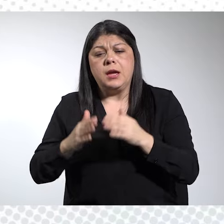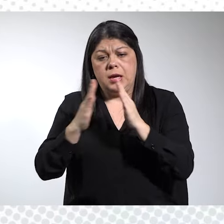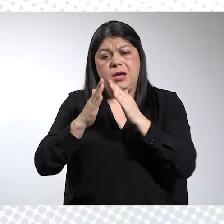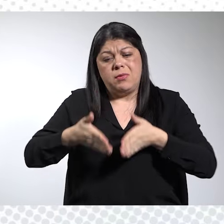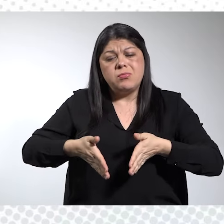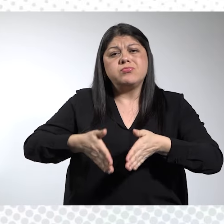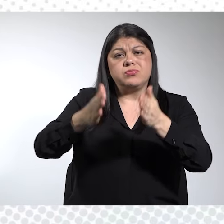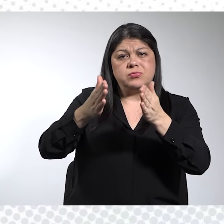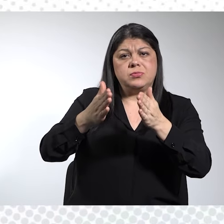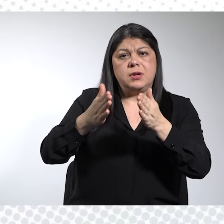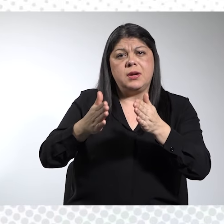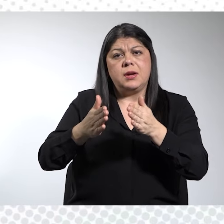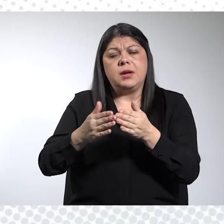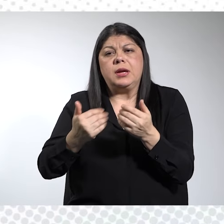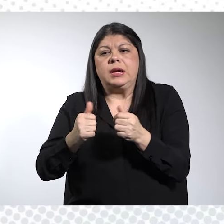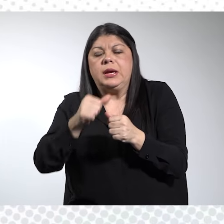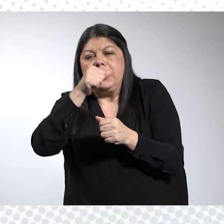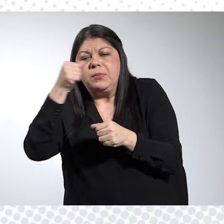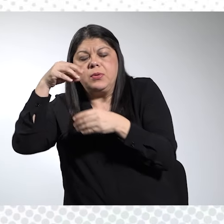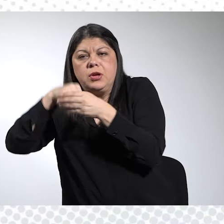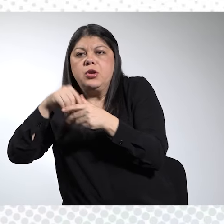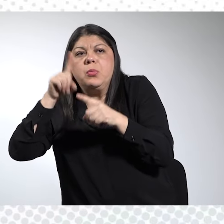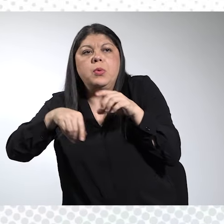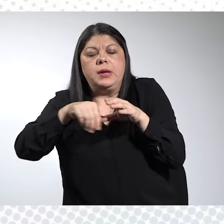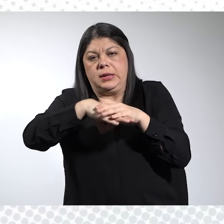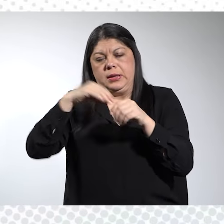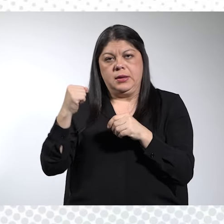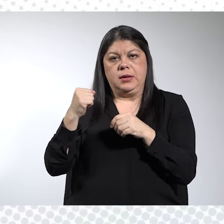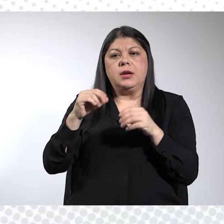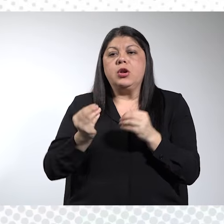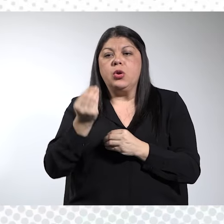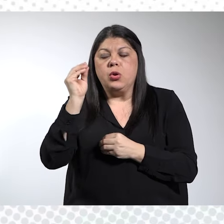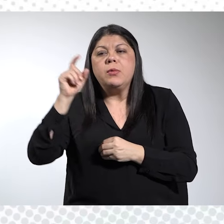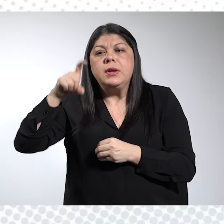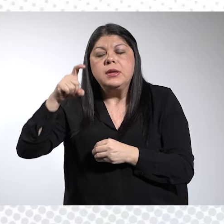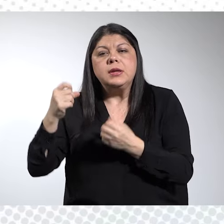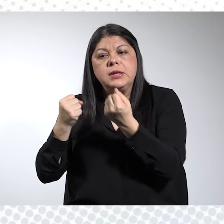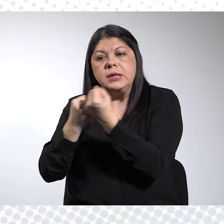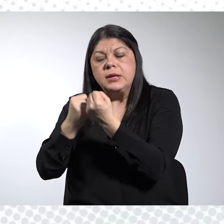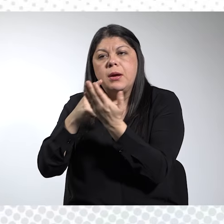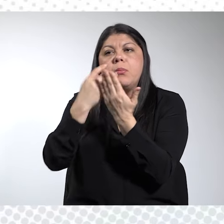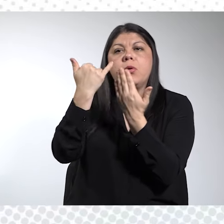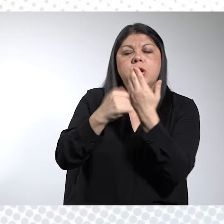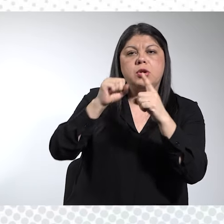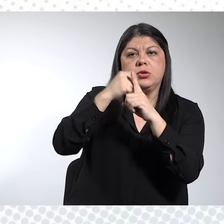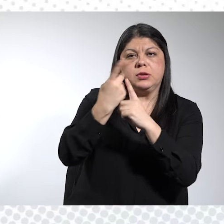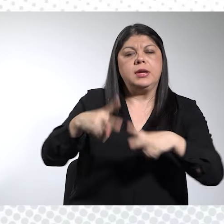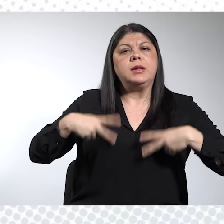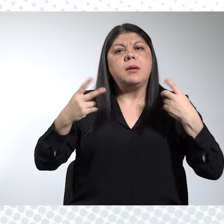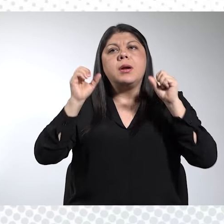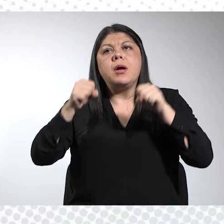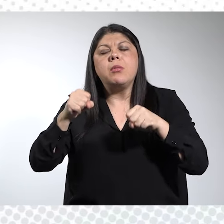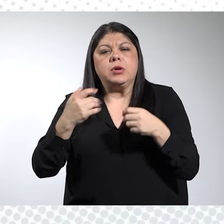están en las calles, que han entrado en la drogadicción y no tienen cómo salir de ahí. Estos jóvenes necesitan proyectos sociales de